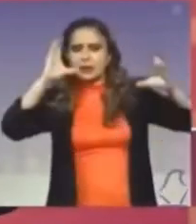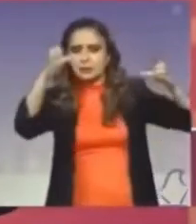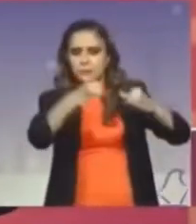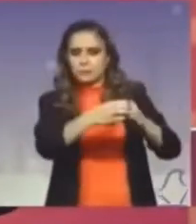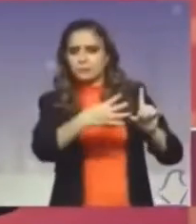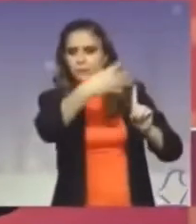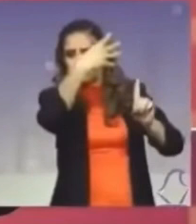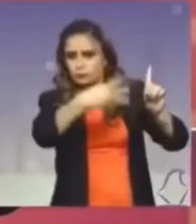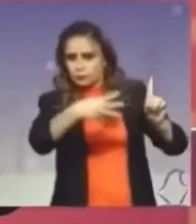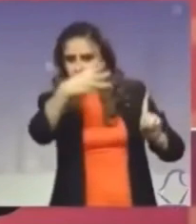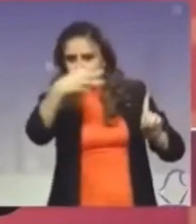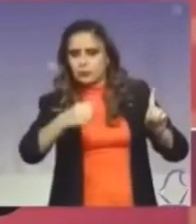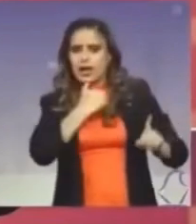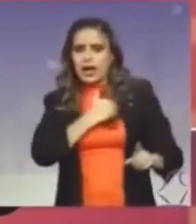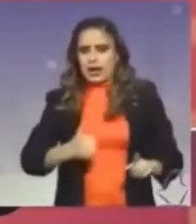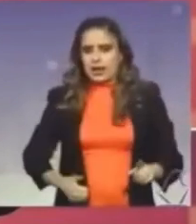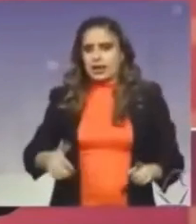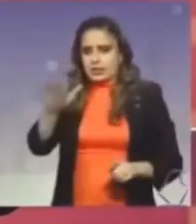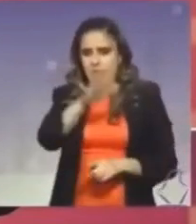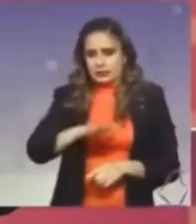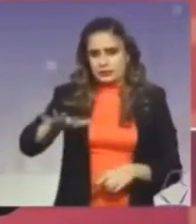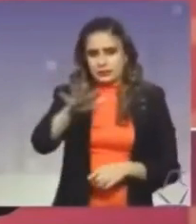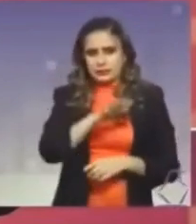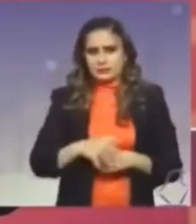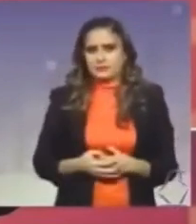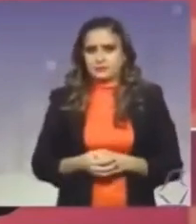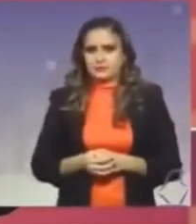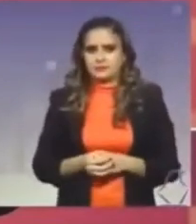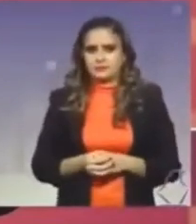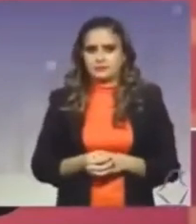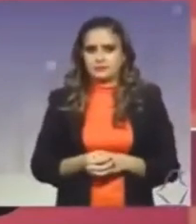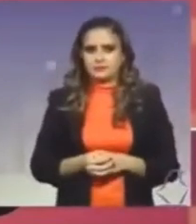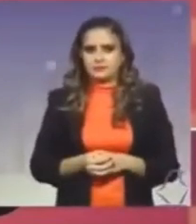comunidad LGBTIQ en la alcaldía?